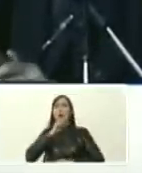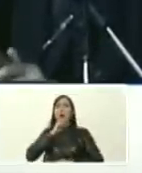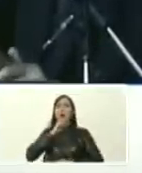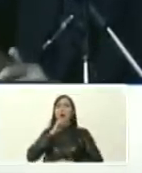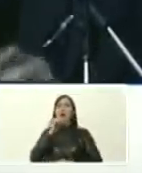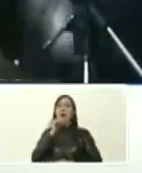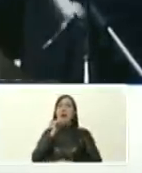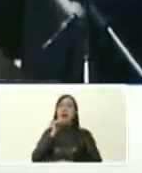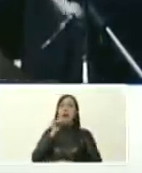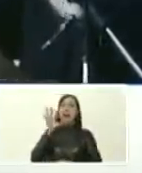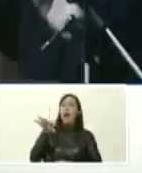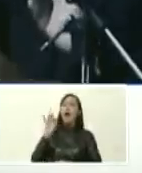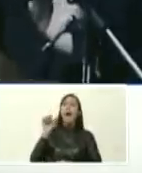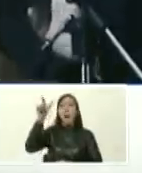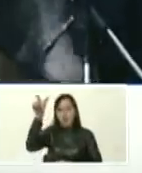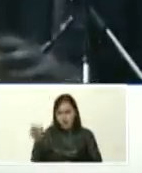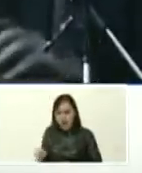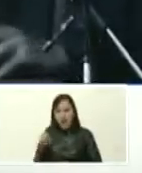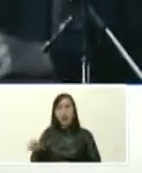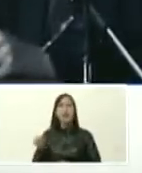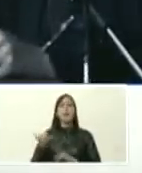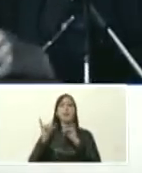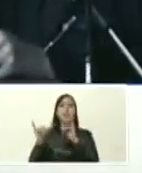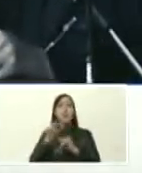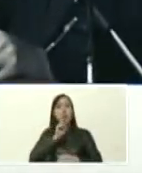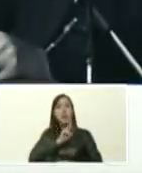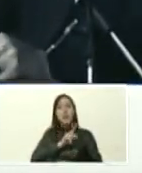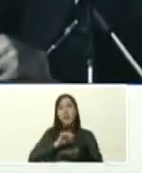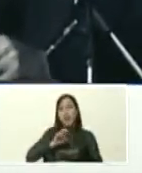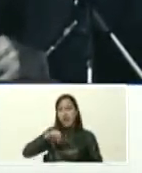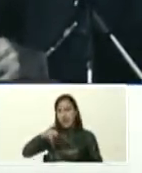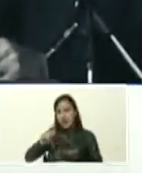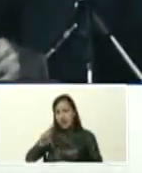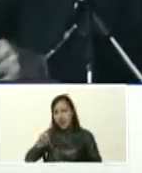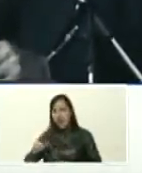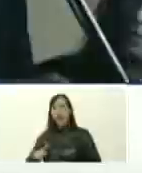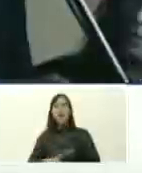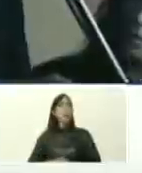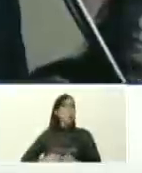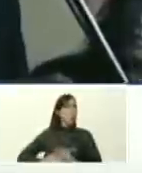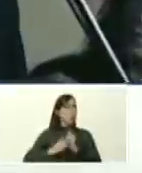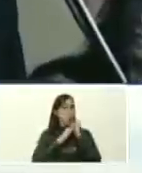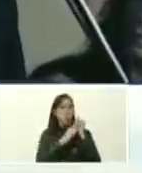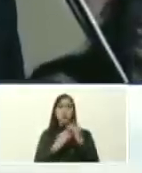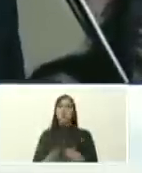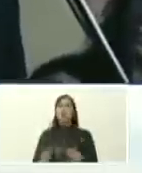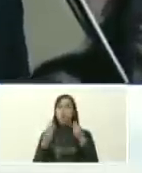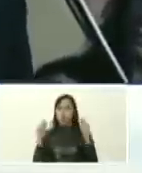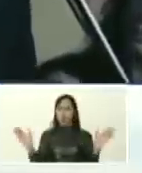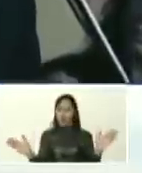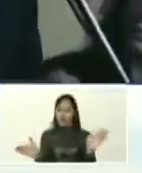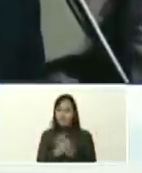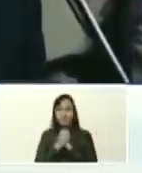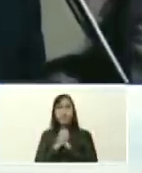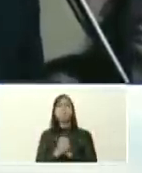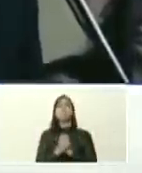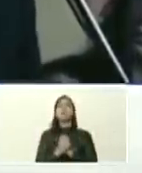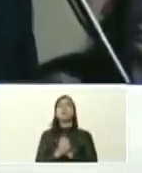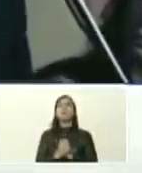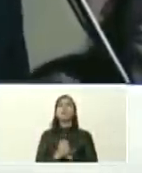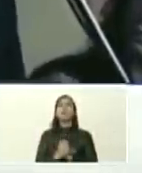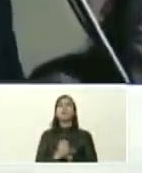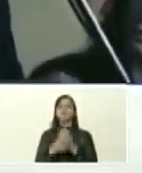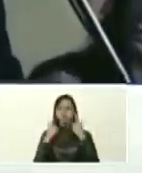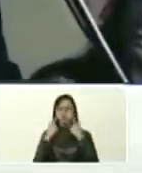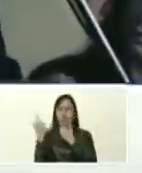había que buscar a Néstor Kirchner, valiente entre los valientes, amigo entre los amigos. Vamos a